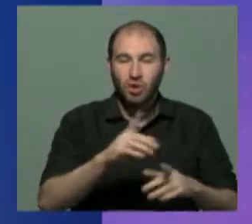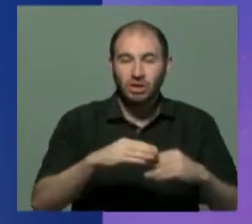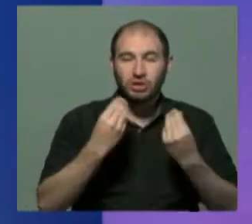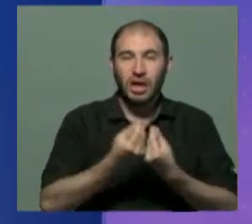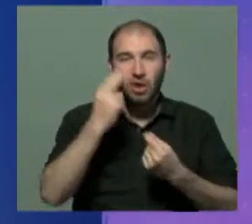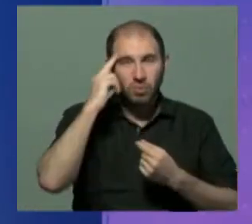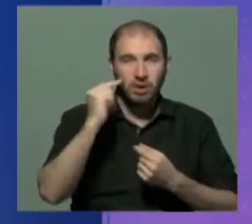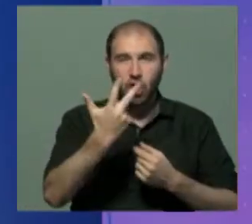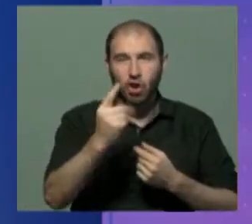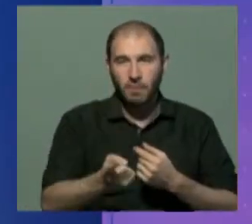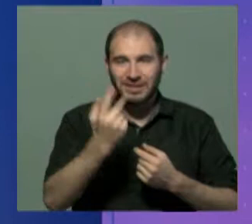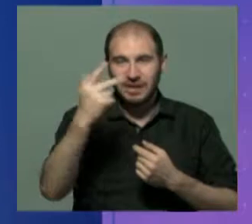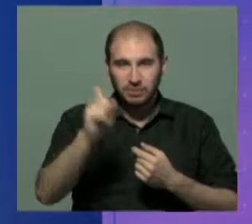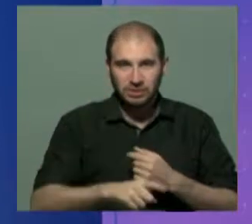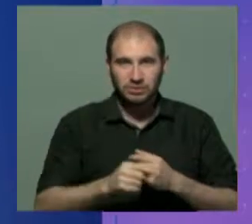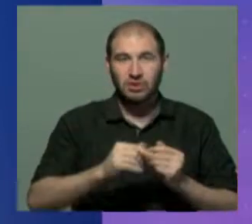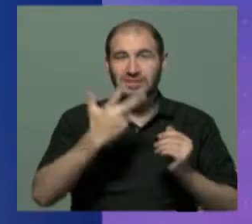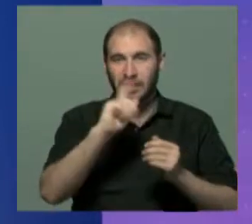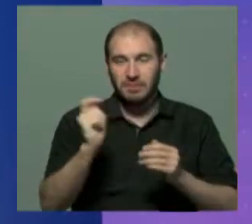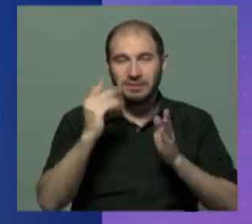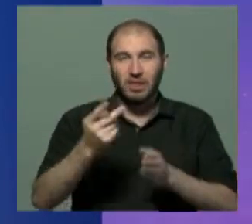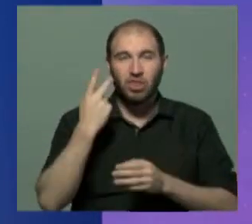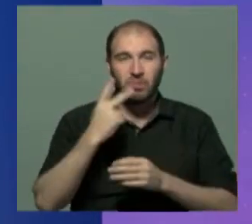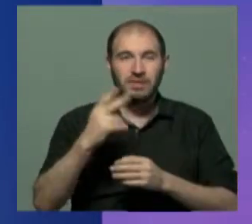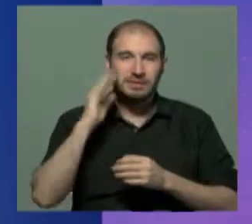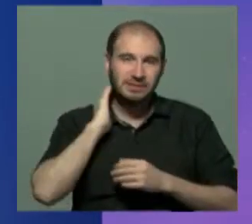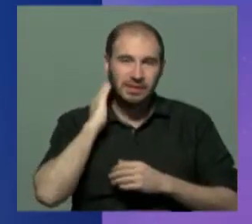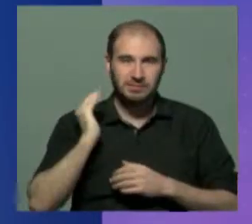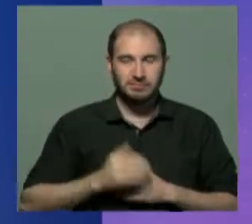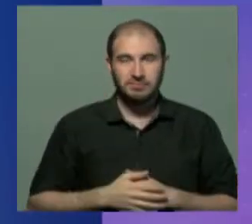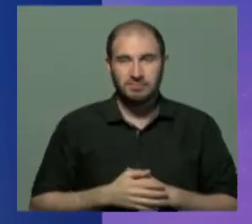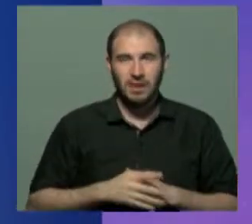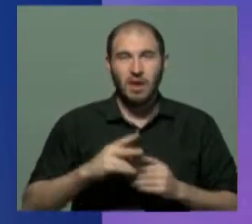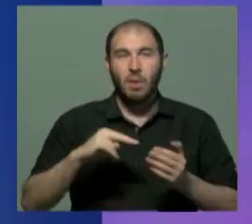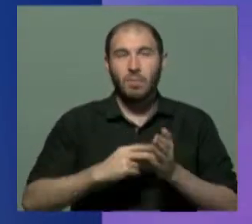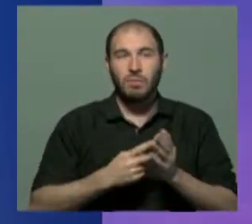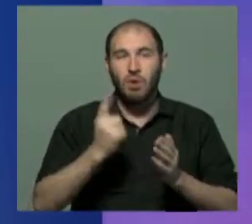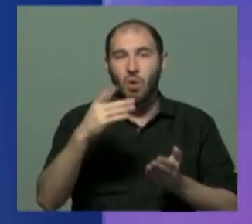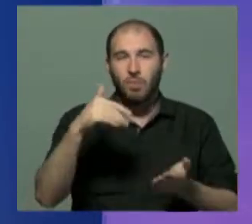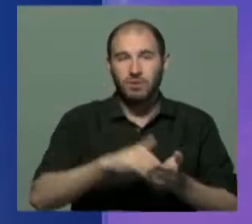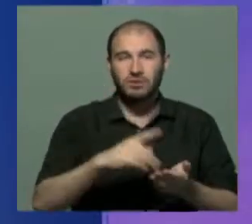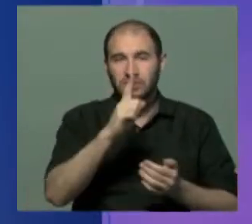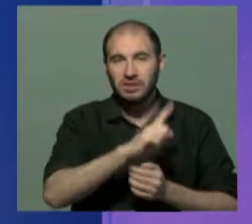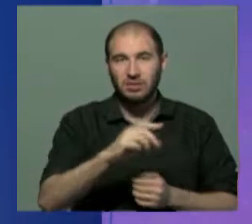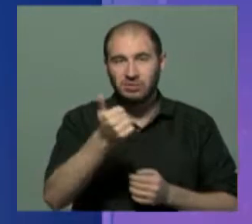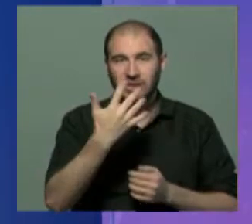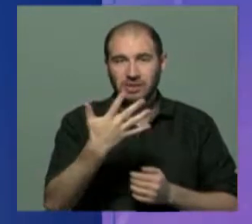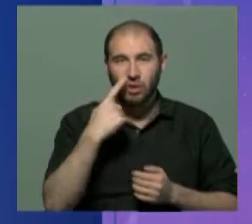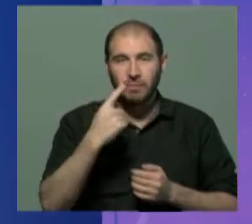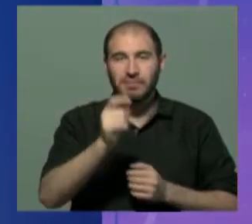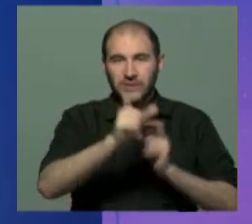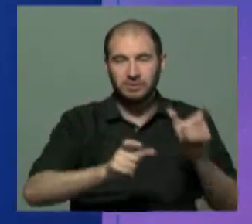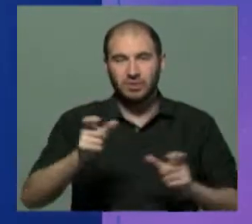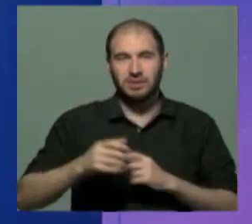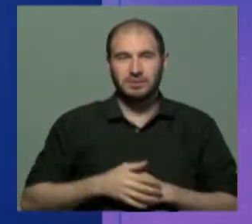al 9,3% en el segundo trimestre del año 2016, afectando a 1.165.000